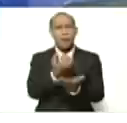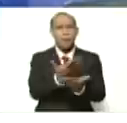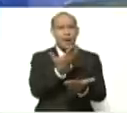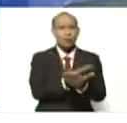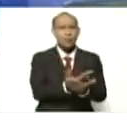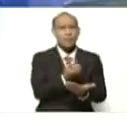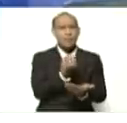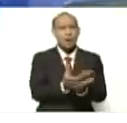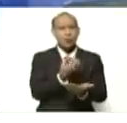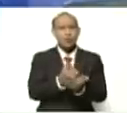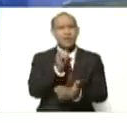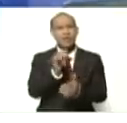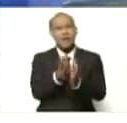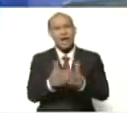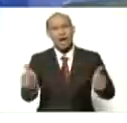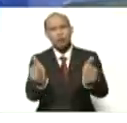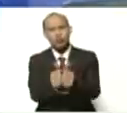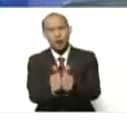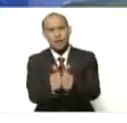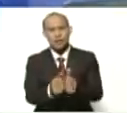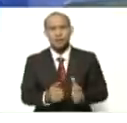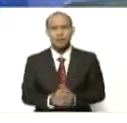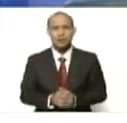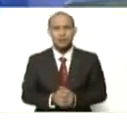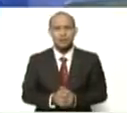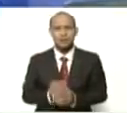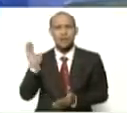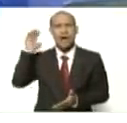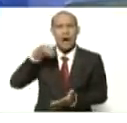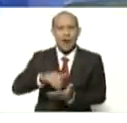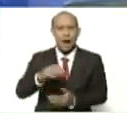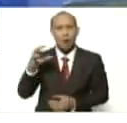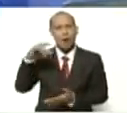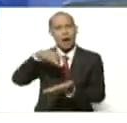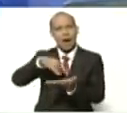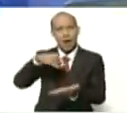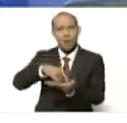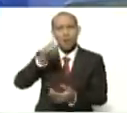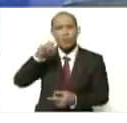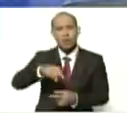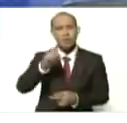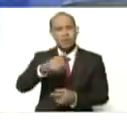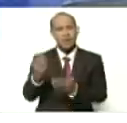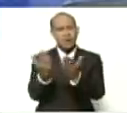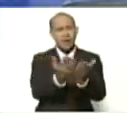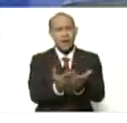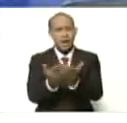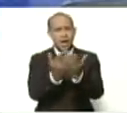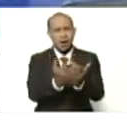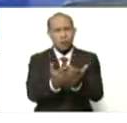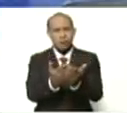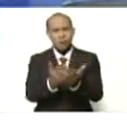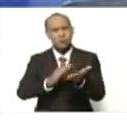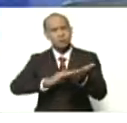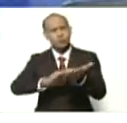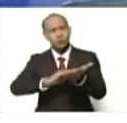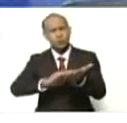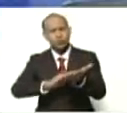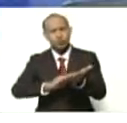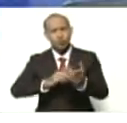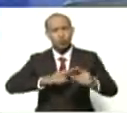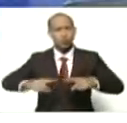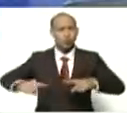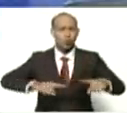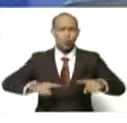y en otros estrados centrales como aragua y carabobo se recomienda estudiar la posibilidad de mantener